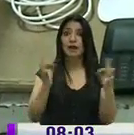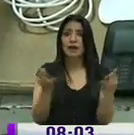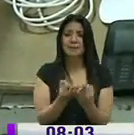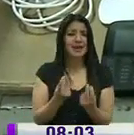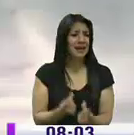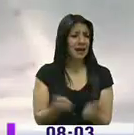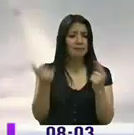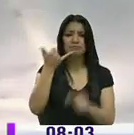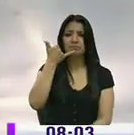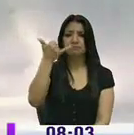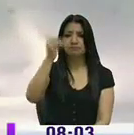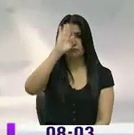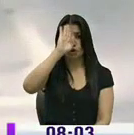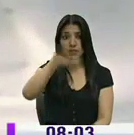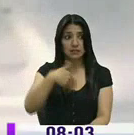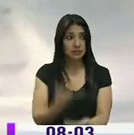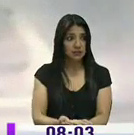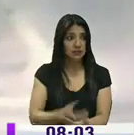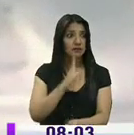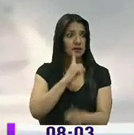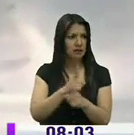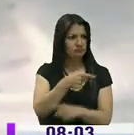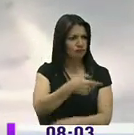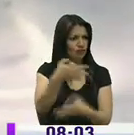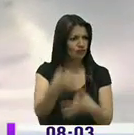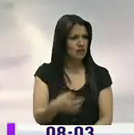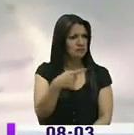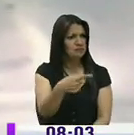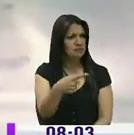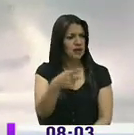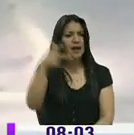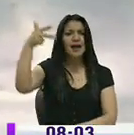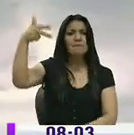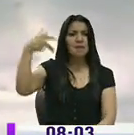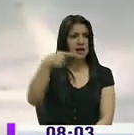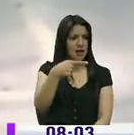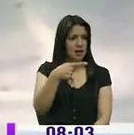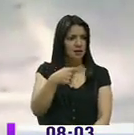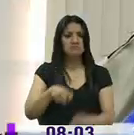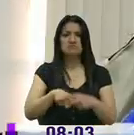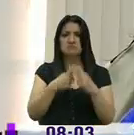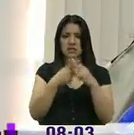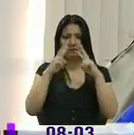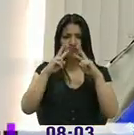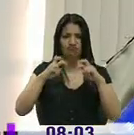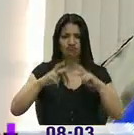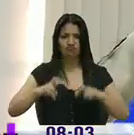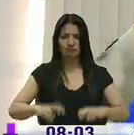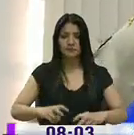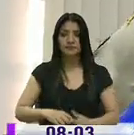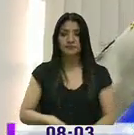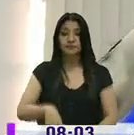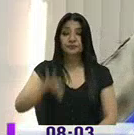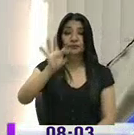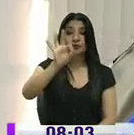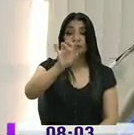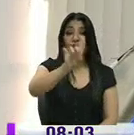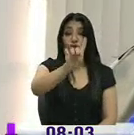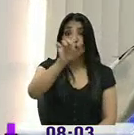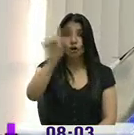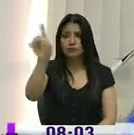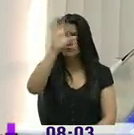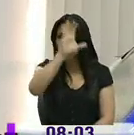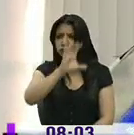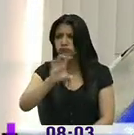auxilio la policía llegó y verificó las cámaras de seguridad y empezó el operativo de rastreo por medio del 911 se procede a rastrear el